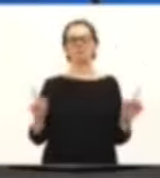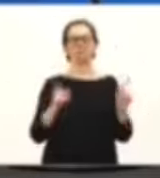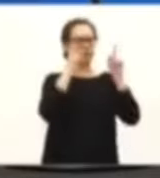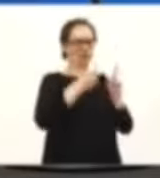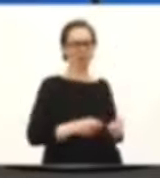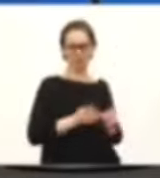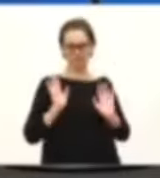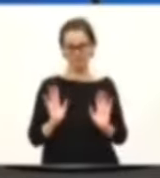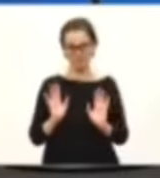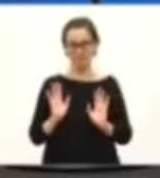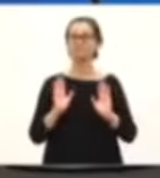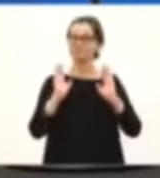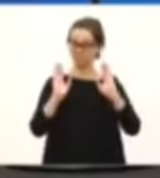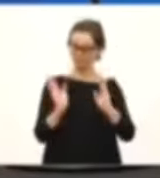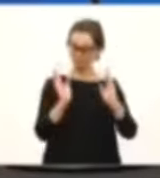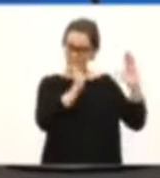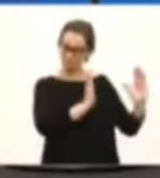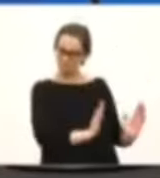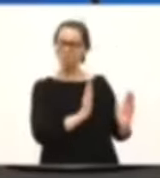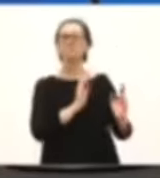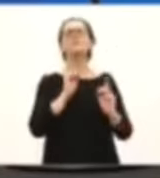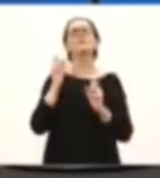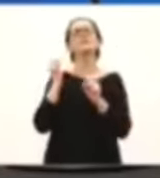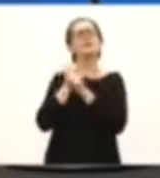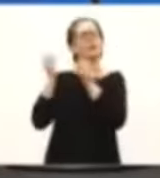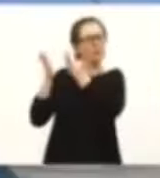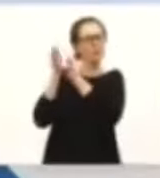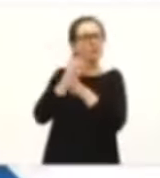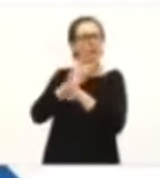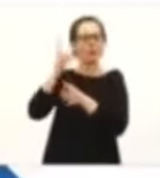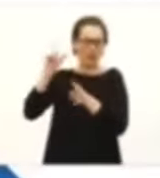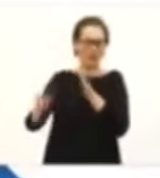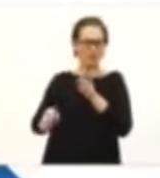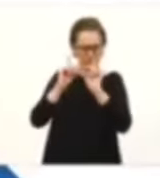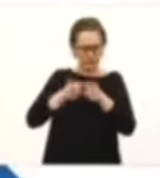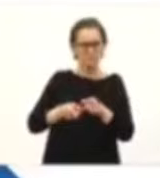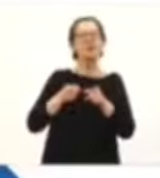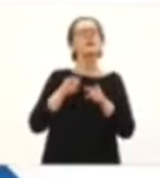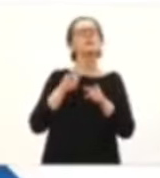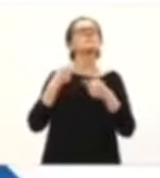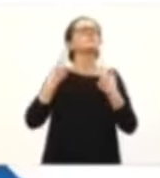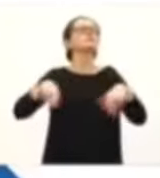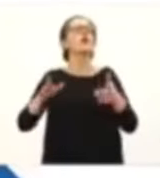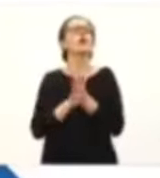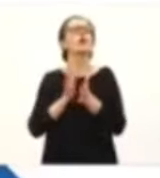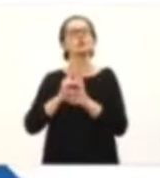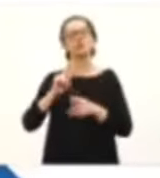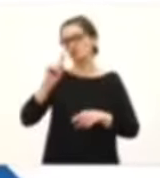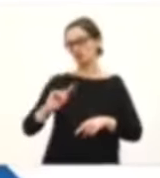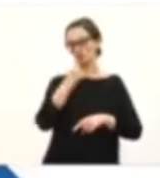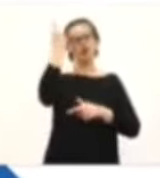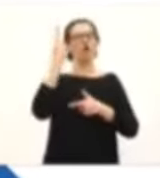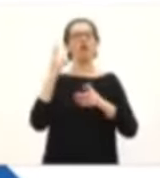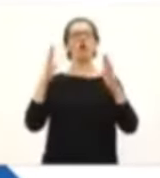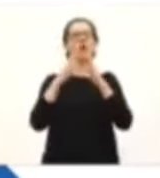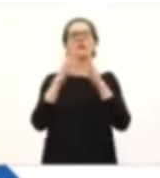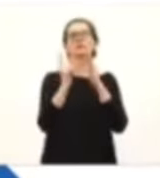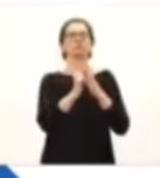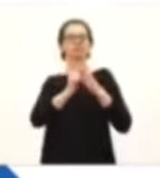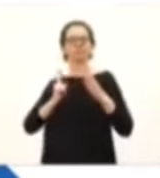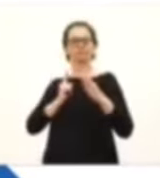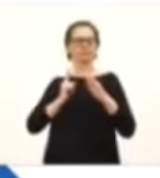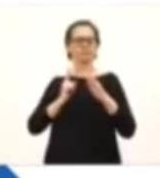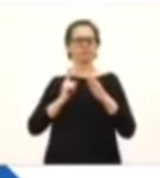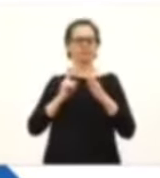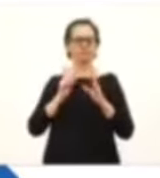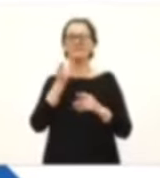una segunda instancia que hemos trabajado también con Nación, que tiene que ver del autoaislamiento. Toda aquella persona que